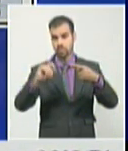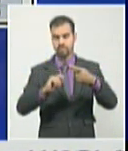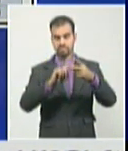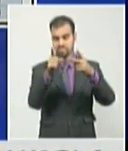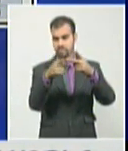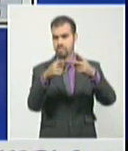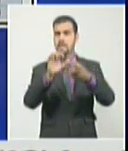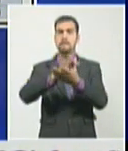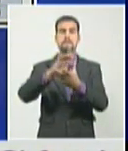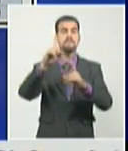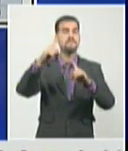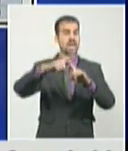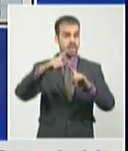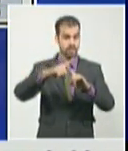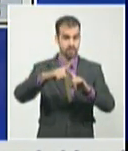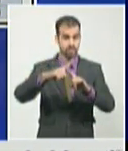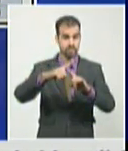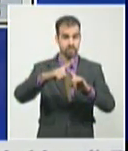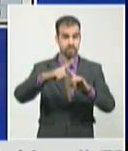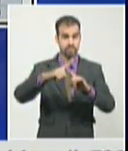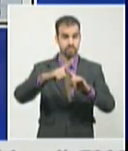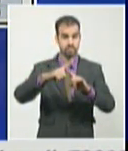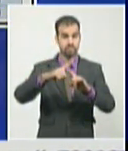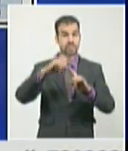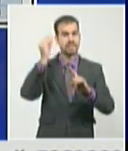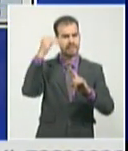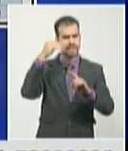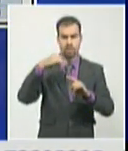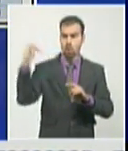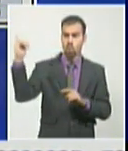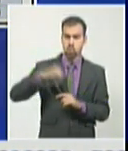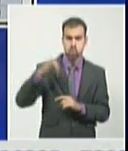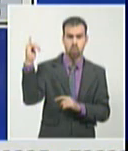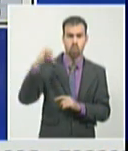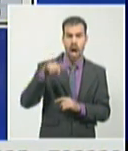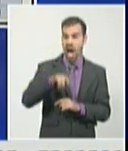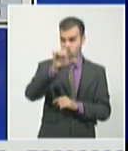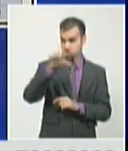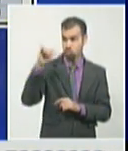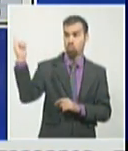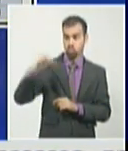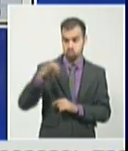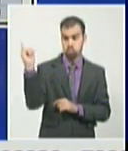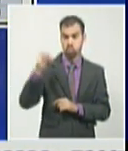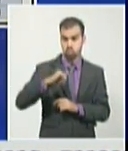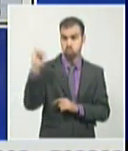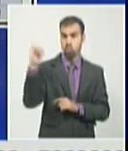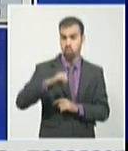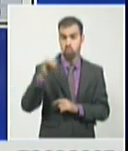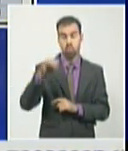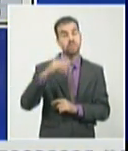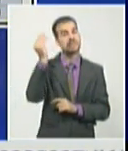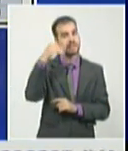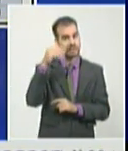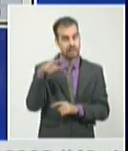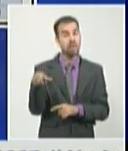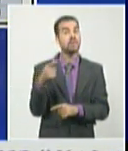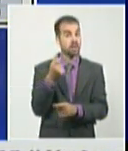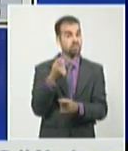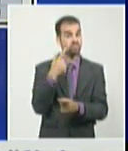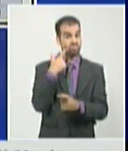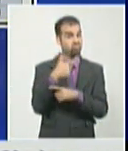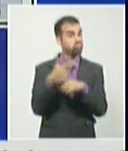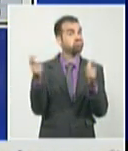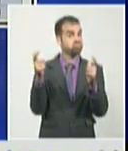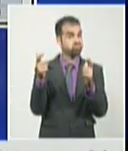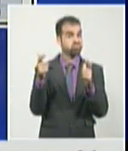de recibir un número de huevos por sus aeropuertos pues tiene también una complejidad epidemiológica importante el